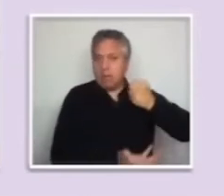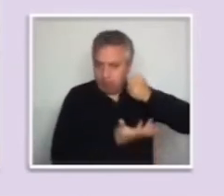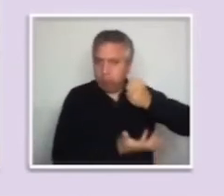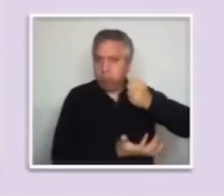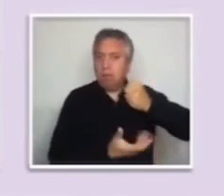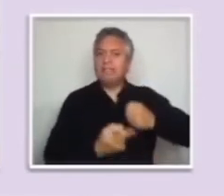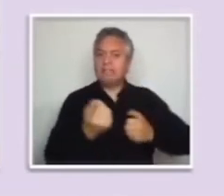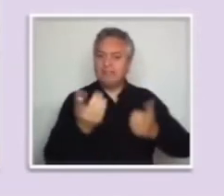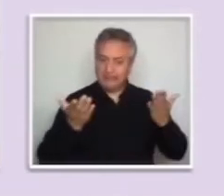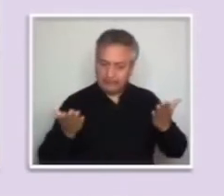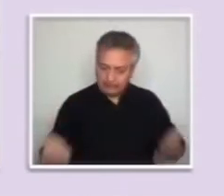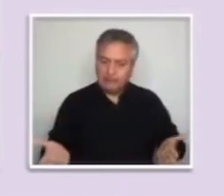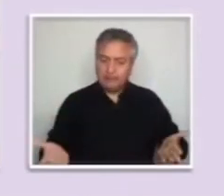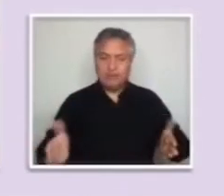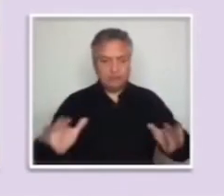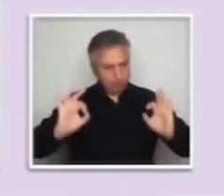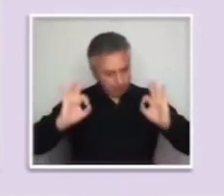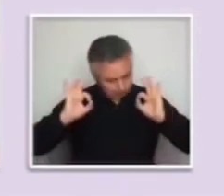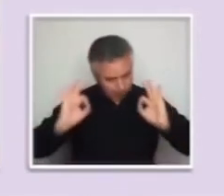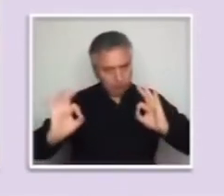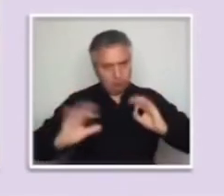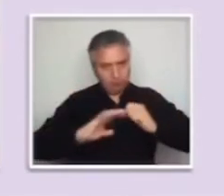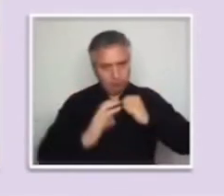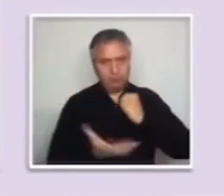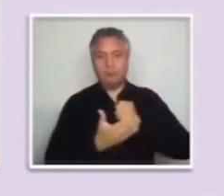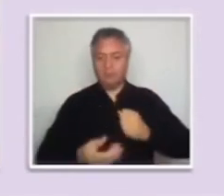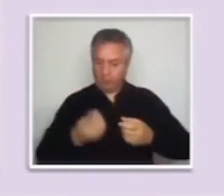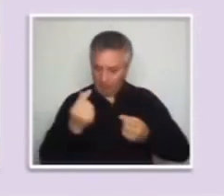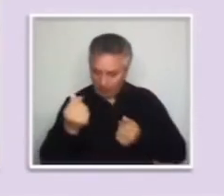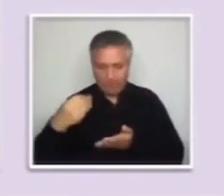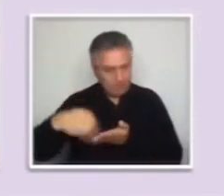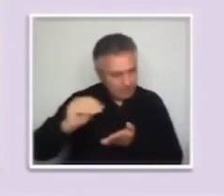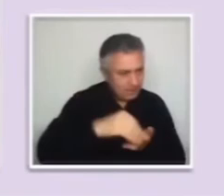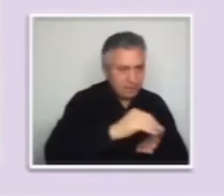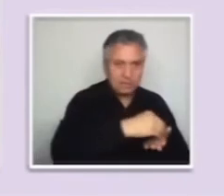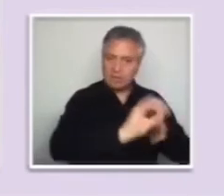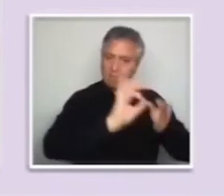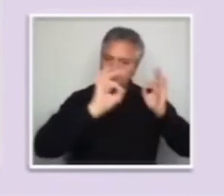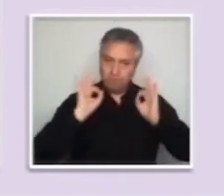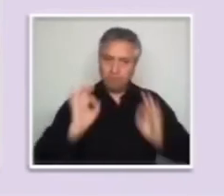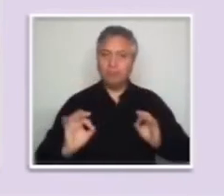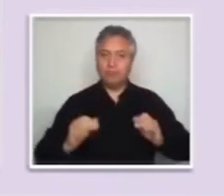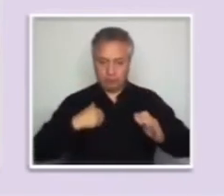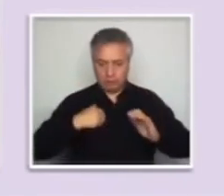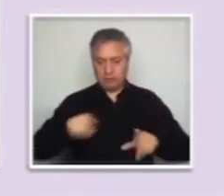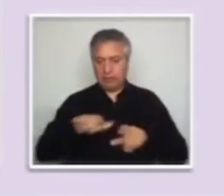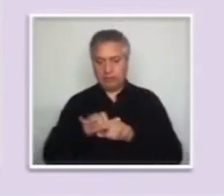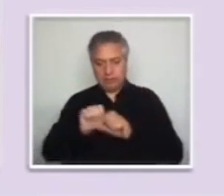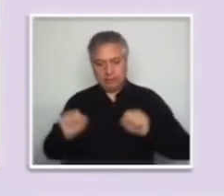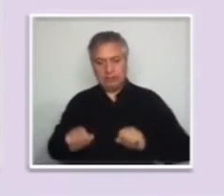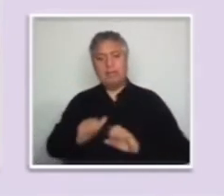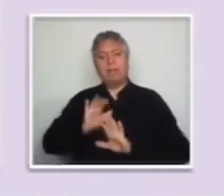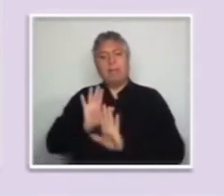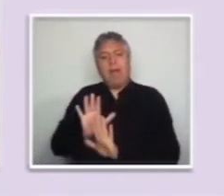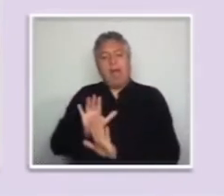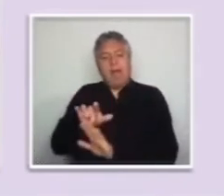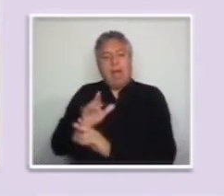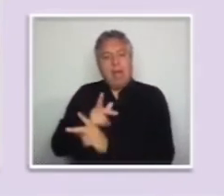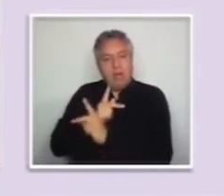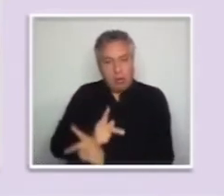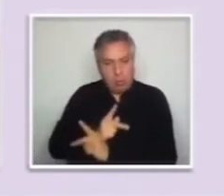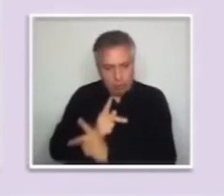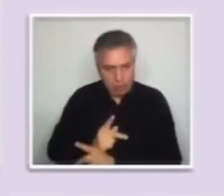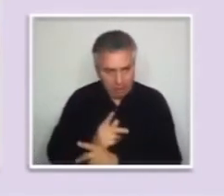que permiten a la mujer esa inclusión financiera, tener esos sistemas de cuidado, tener esas oportunidades en todos